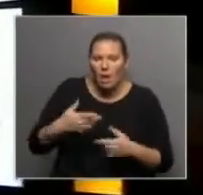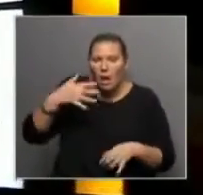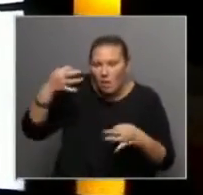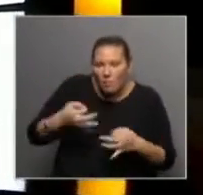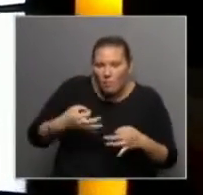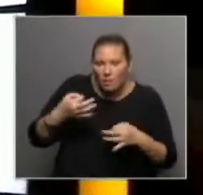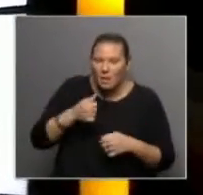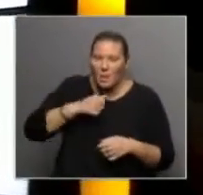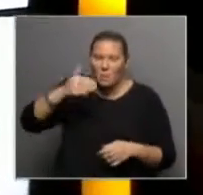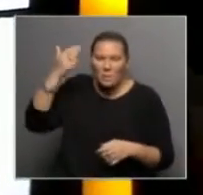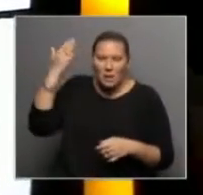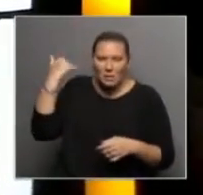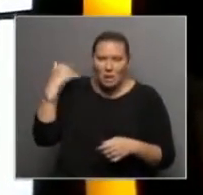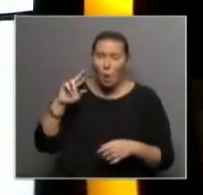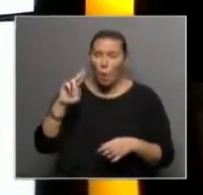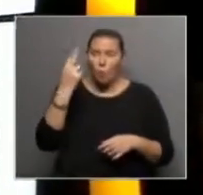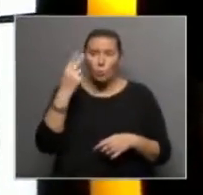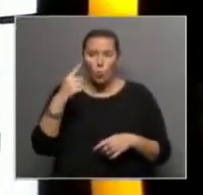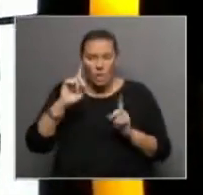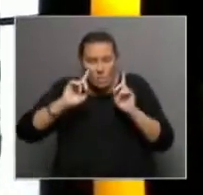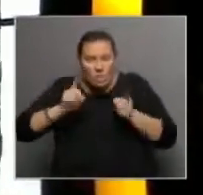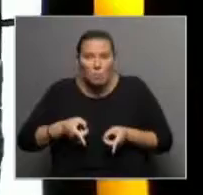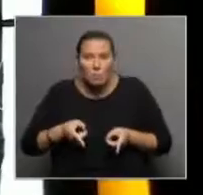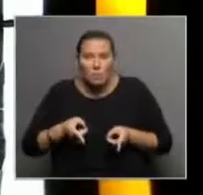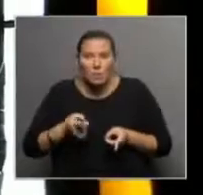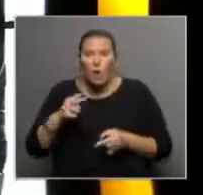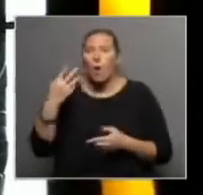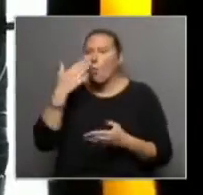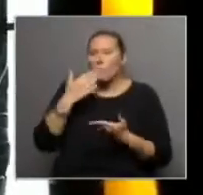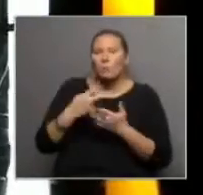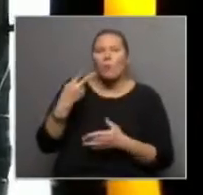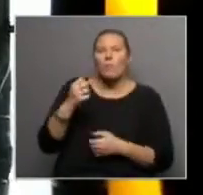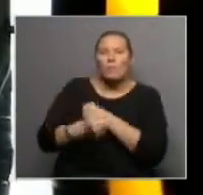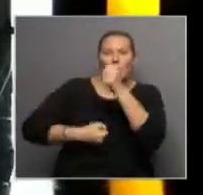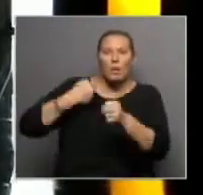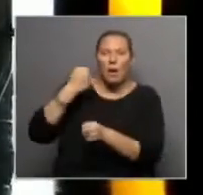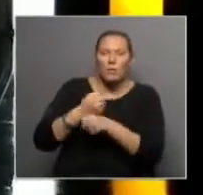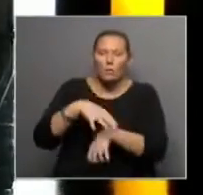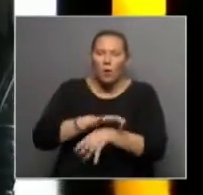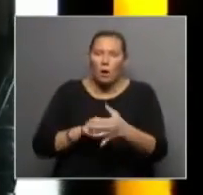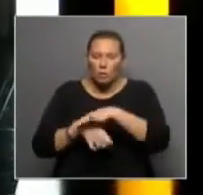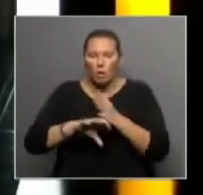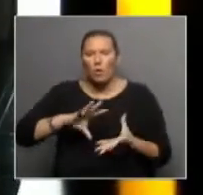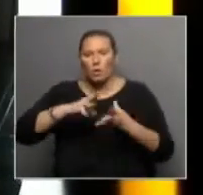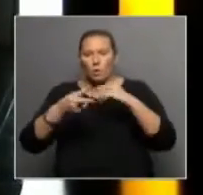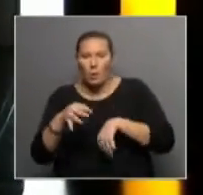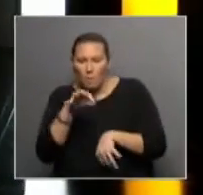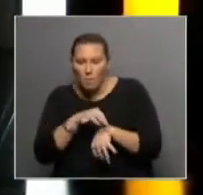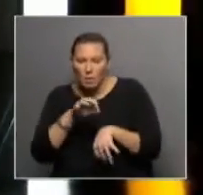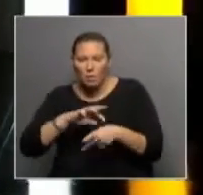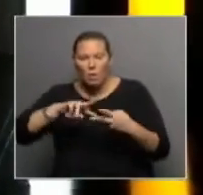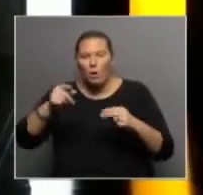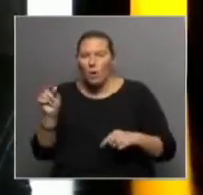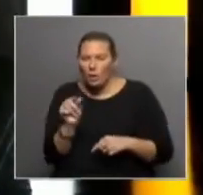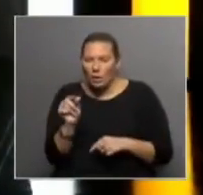pasado reciente. Uruguay no es una excepción y en los últimos 20 años, antropólogos, geógrafos, médicos,